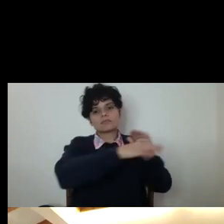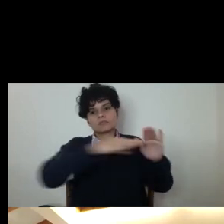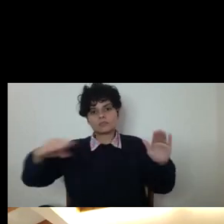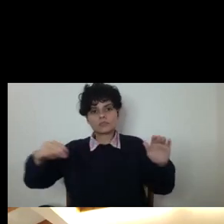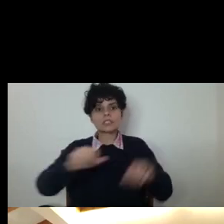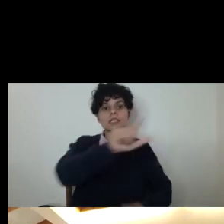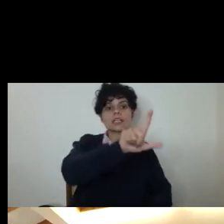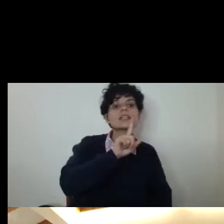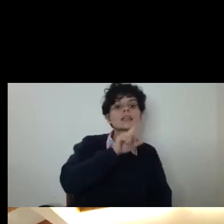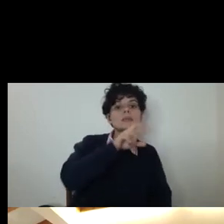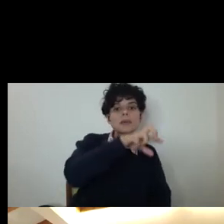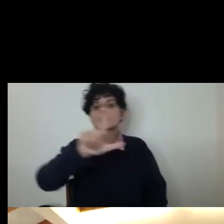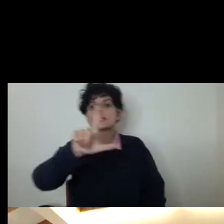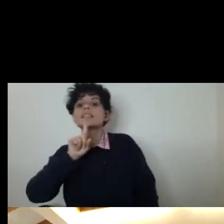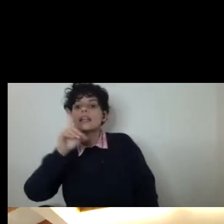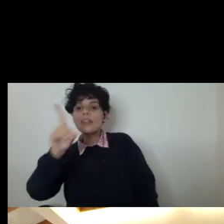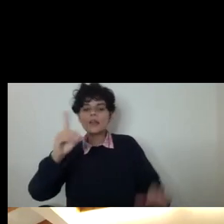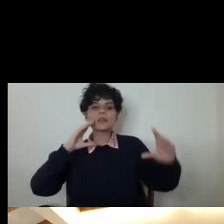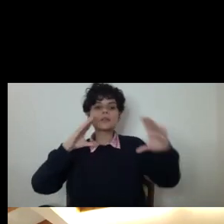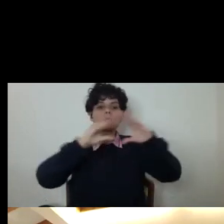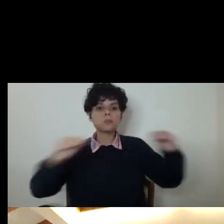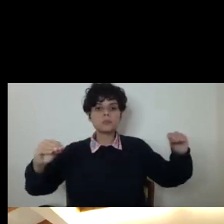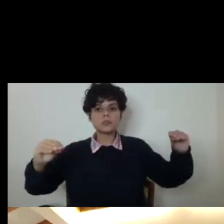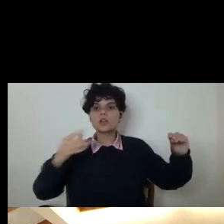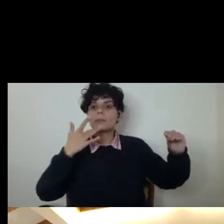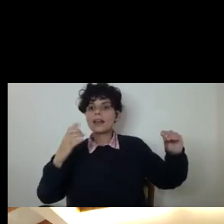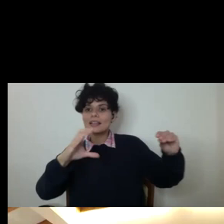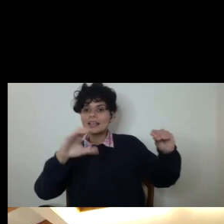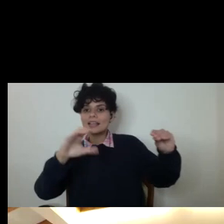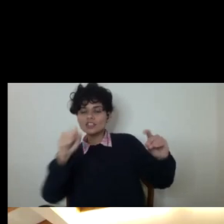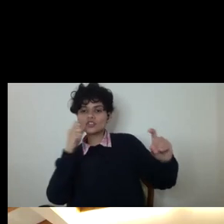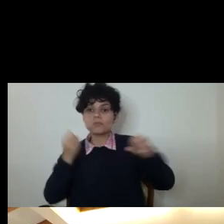como la LTD al suprimir la liberación de calcio mediada por estos canales.